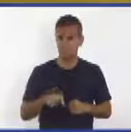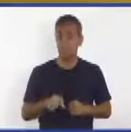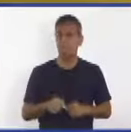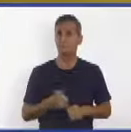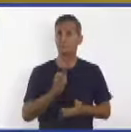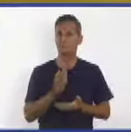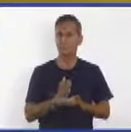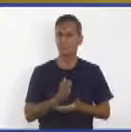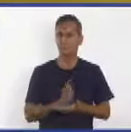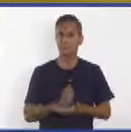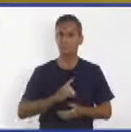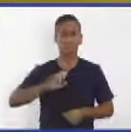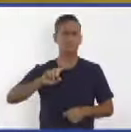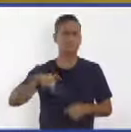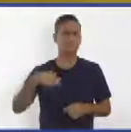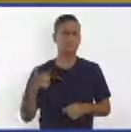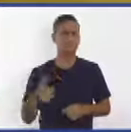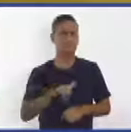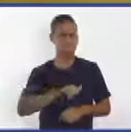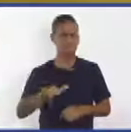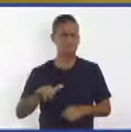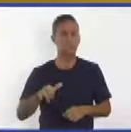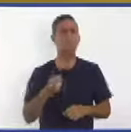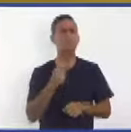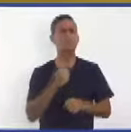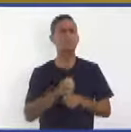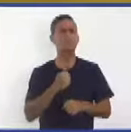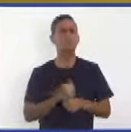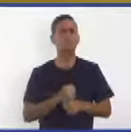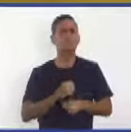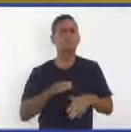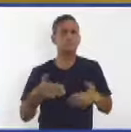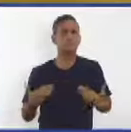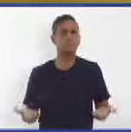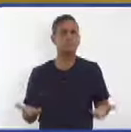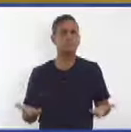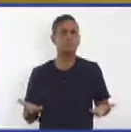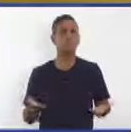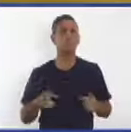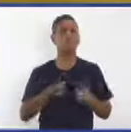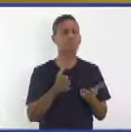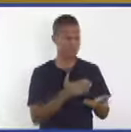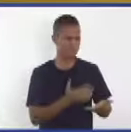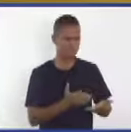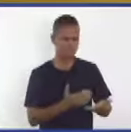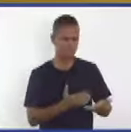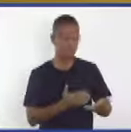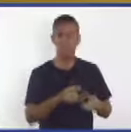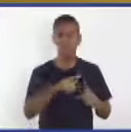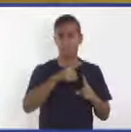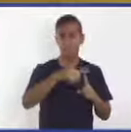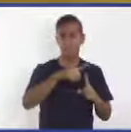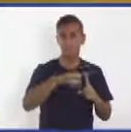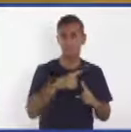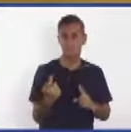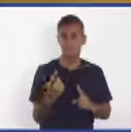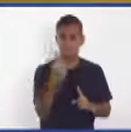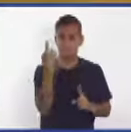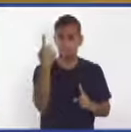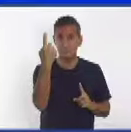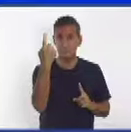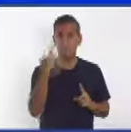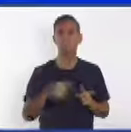y también en el próximo vamos a trabajar con nuestros libros de texto el primero de